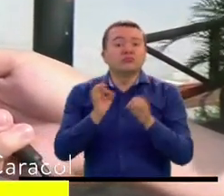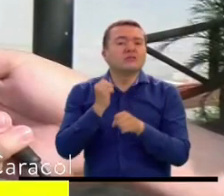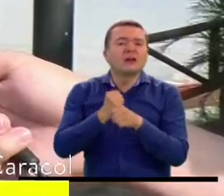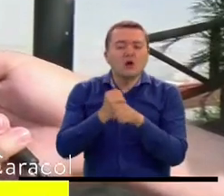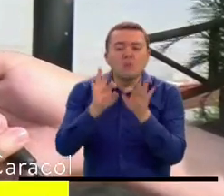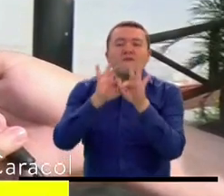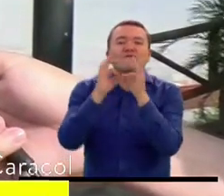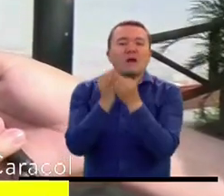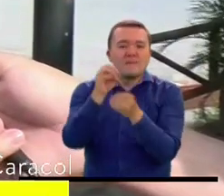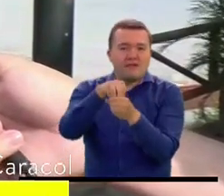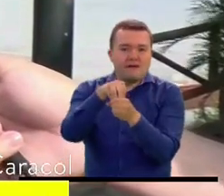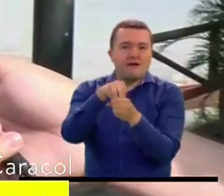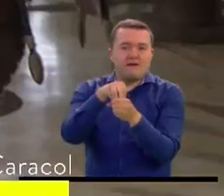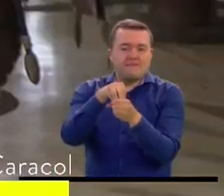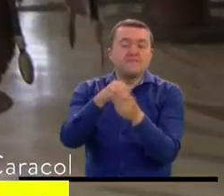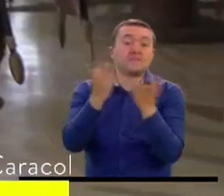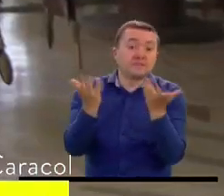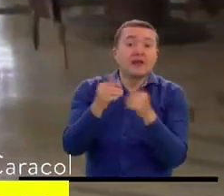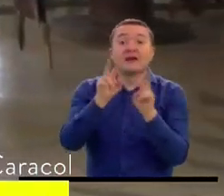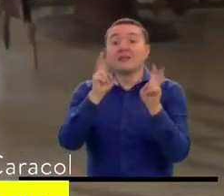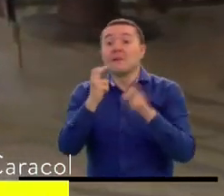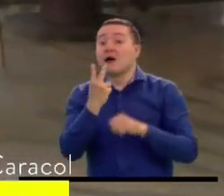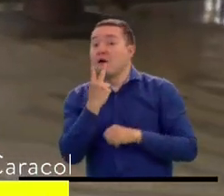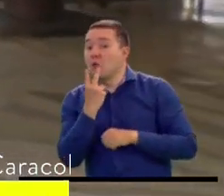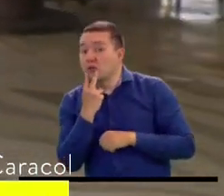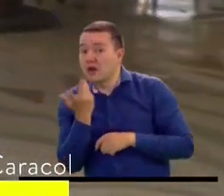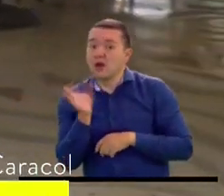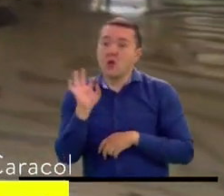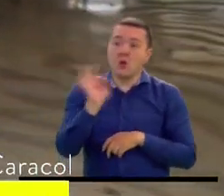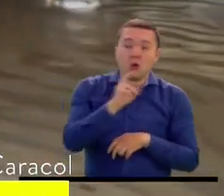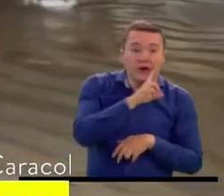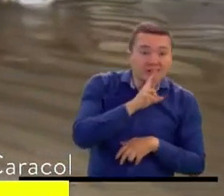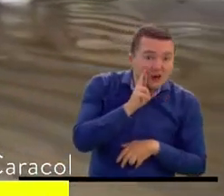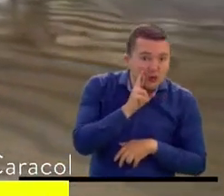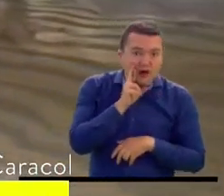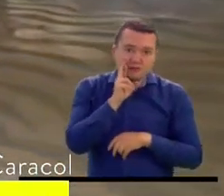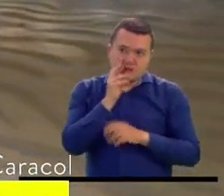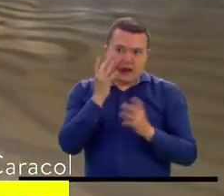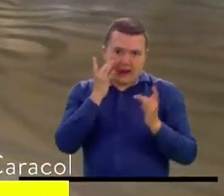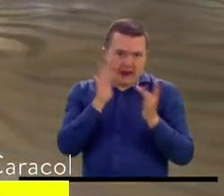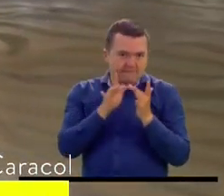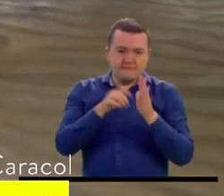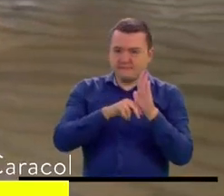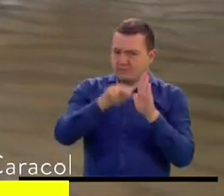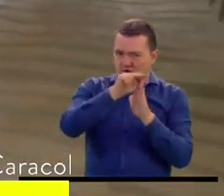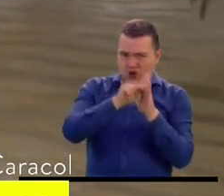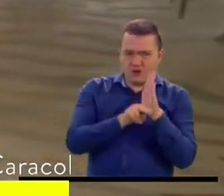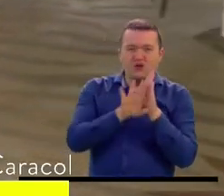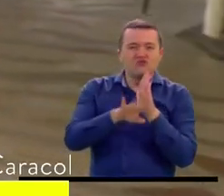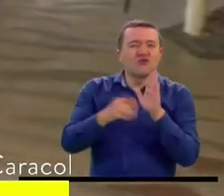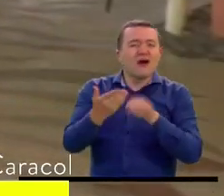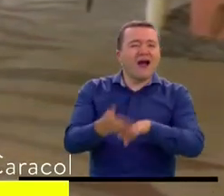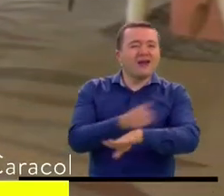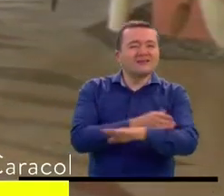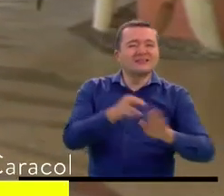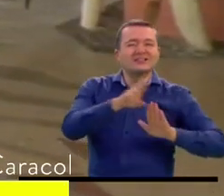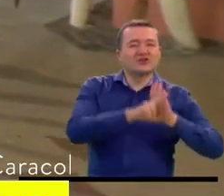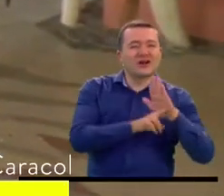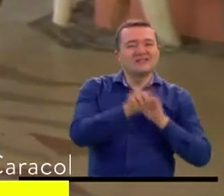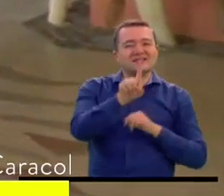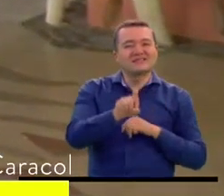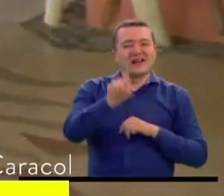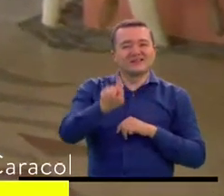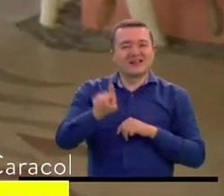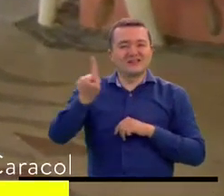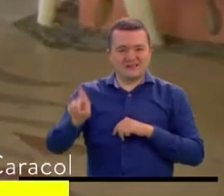los servicios de alojamiento y restaurantes, todos bajo la normatividad que nos expone la resolución 666. El turismo